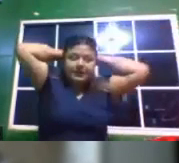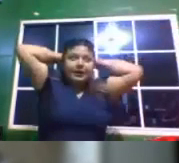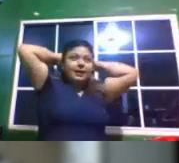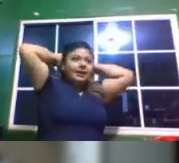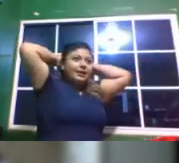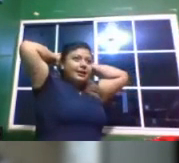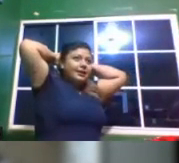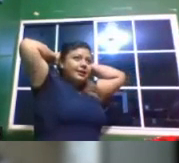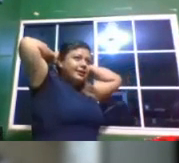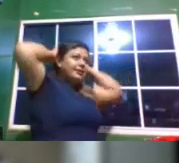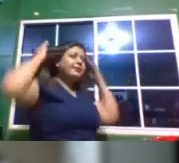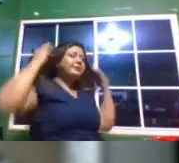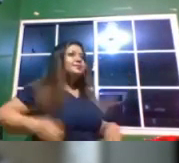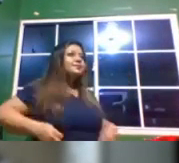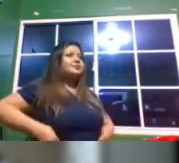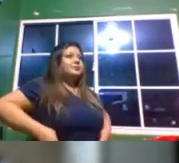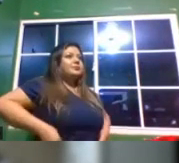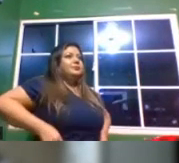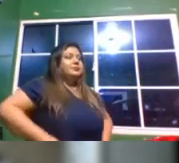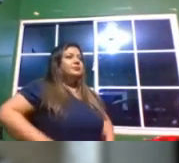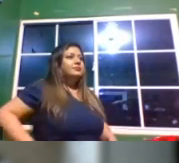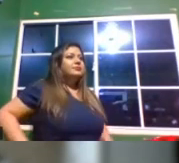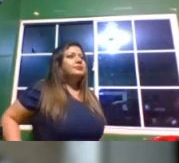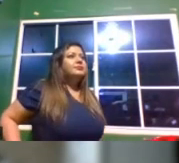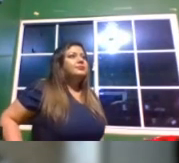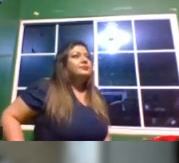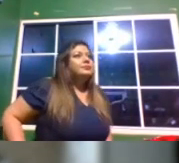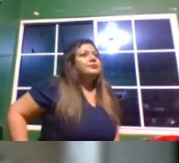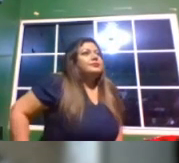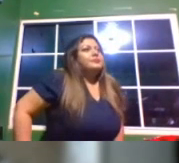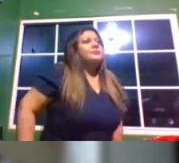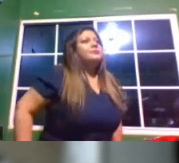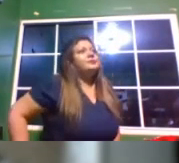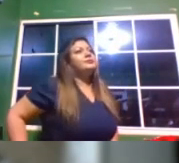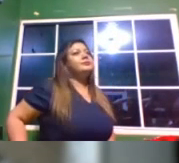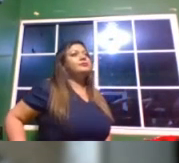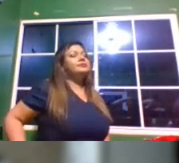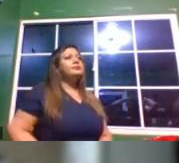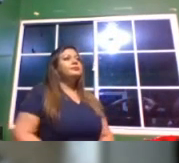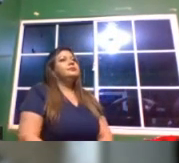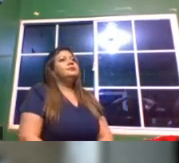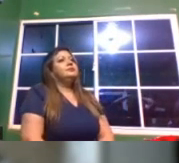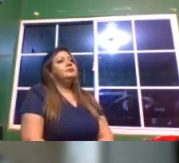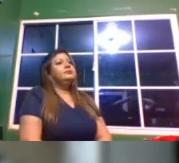Que utilizan. Francisco Eduardo, ¿con qué se queda de todo lo que hemos dicho?